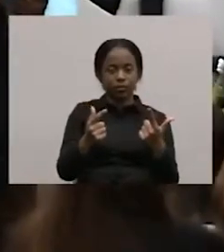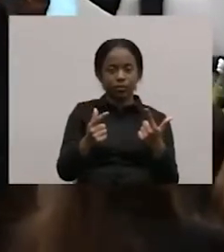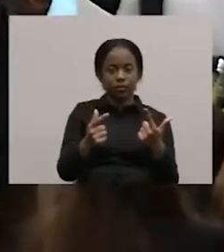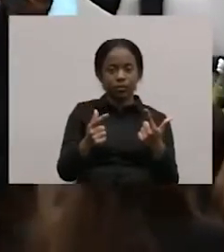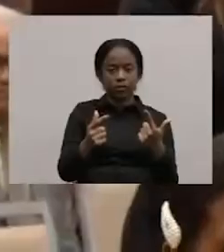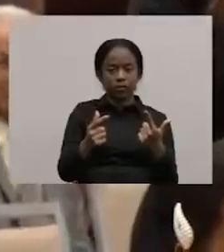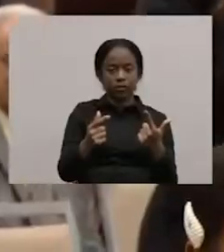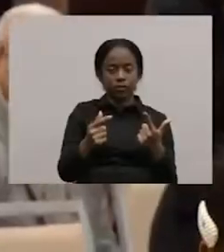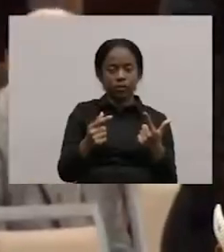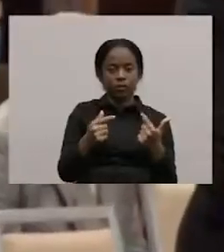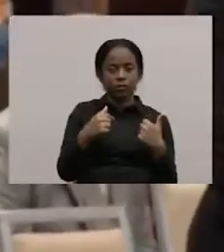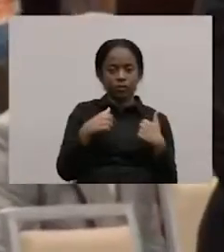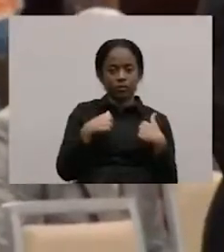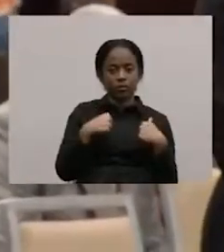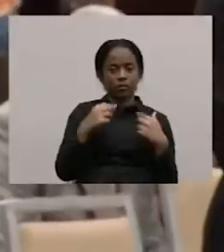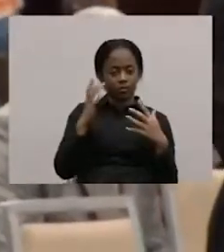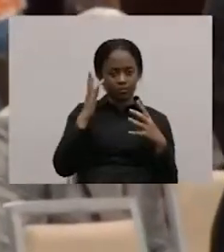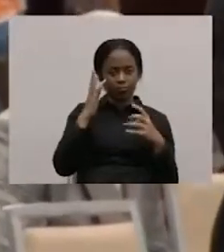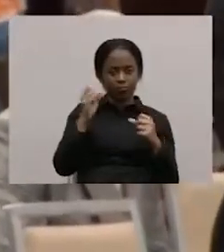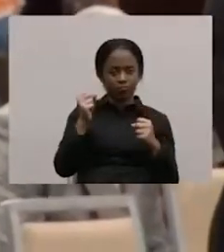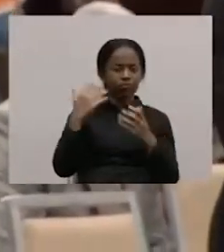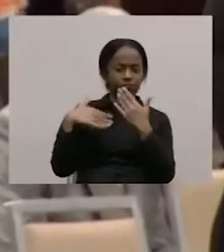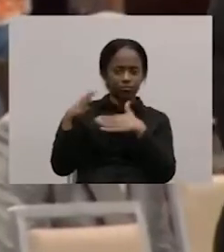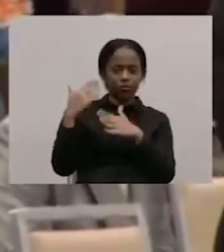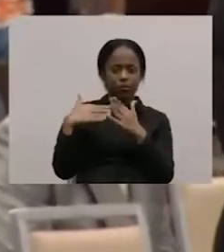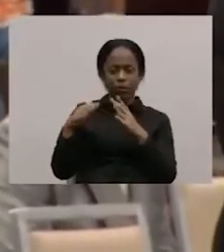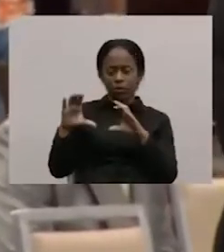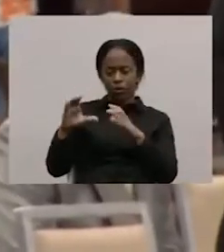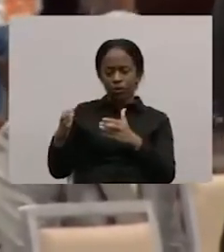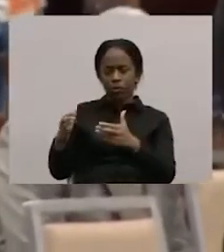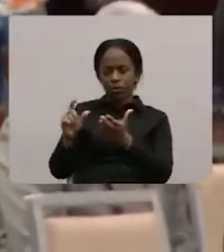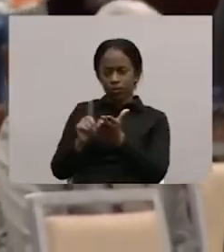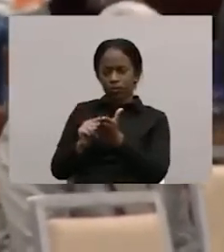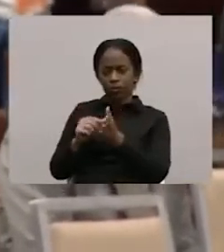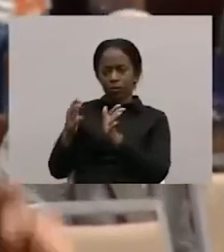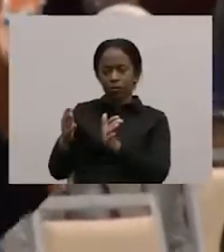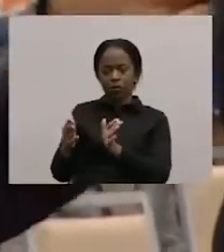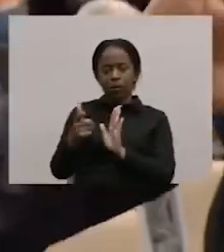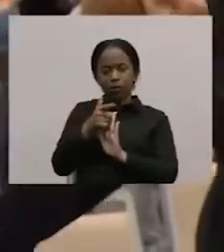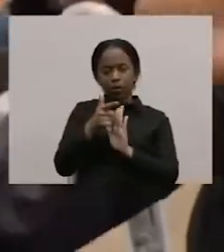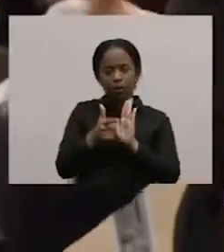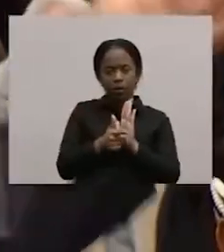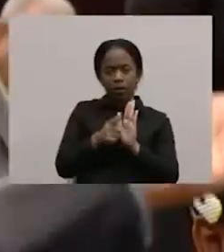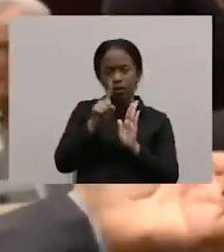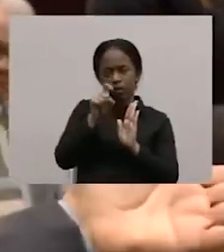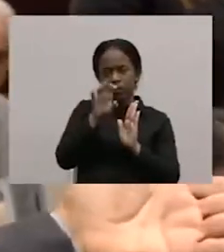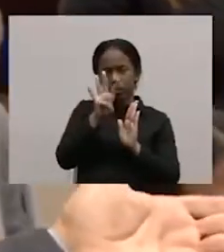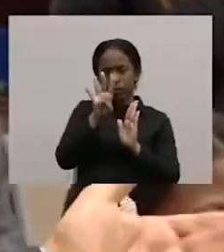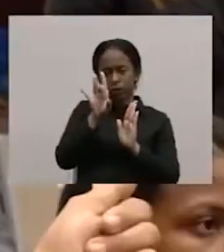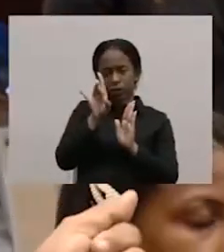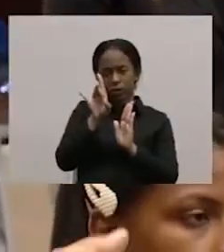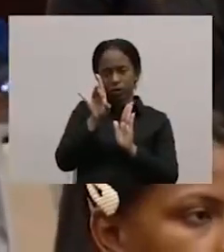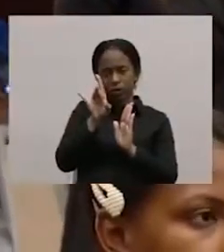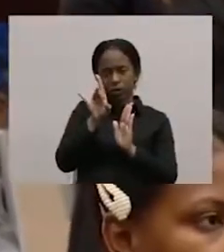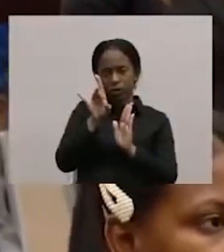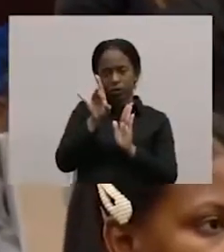Yo presidía precisamente el Colegio de Periodistas de la Ley 148.